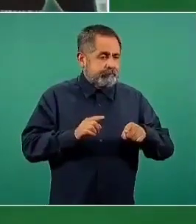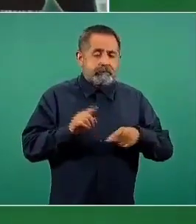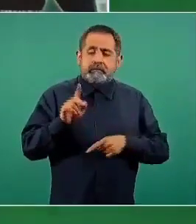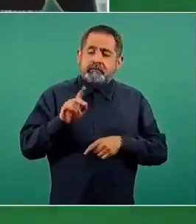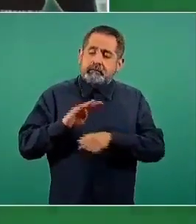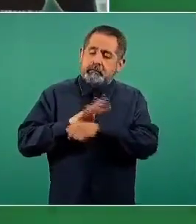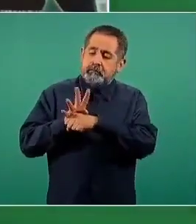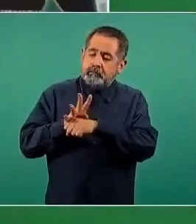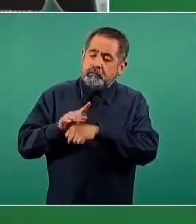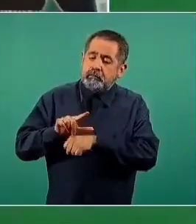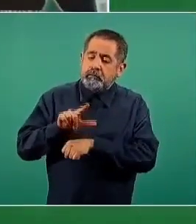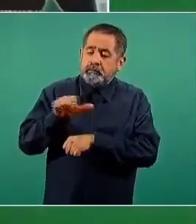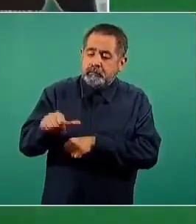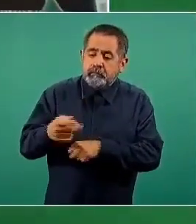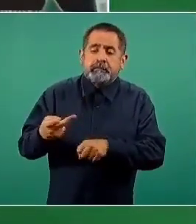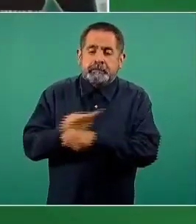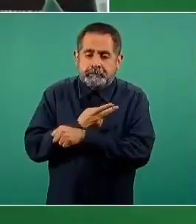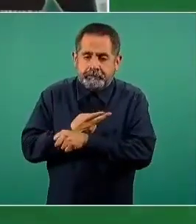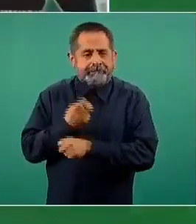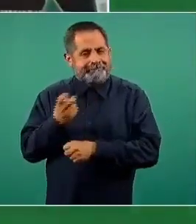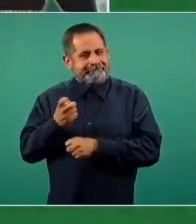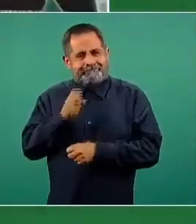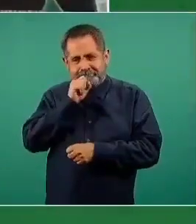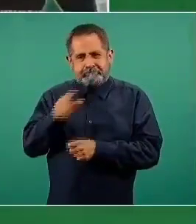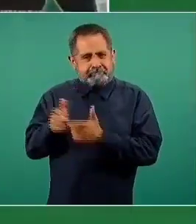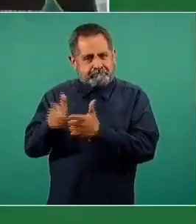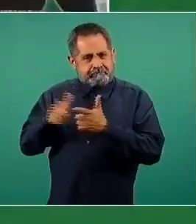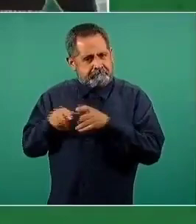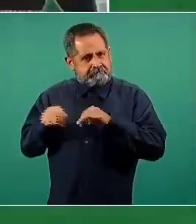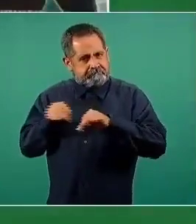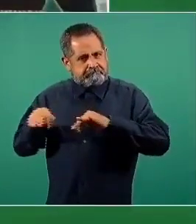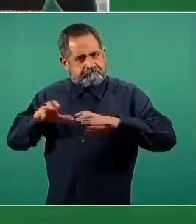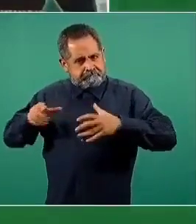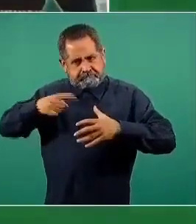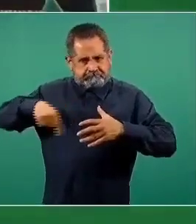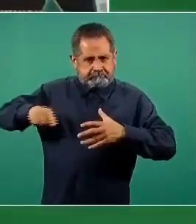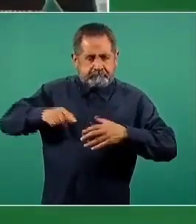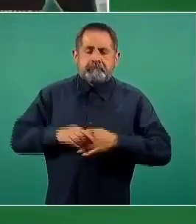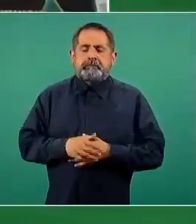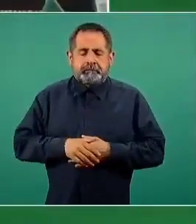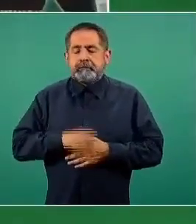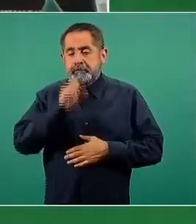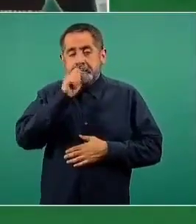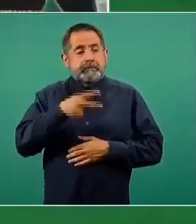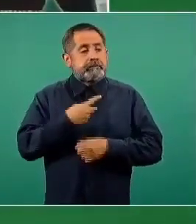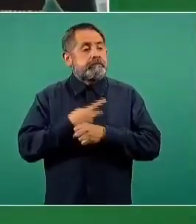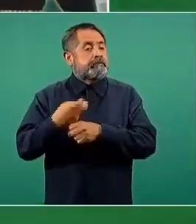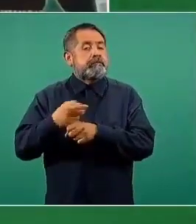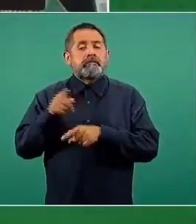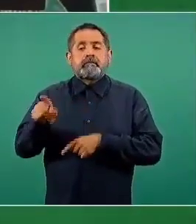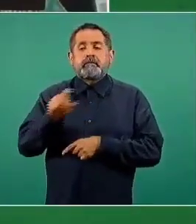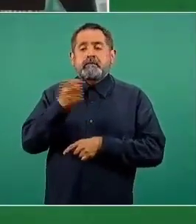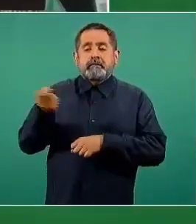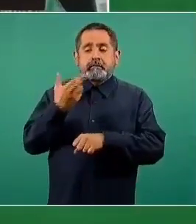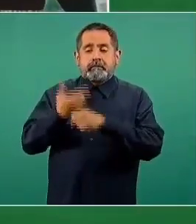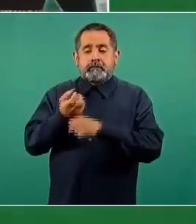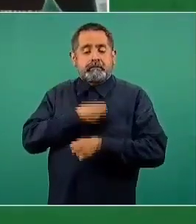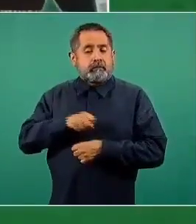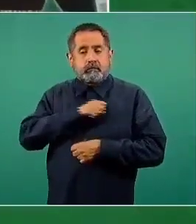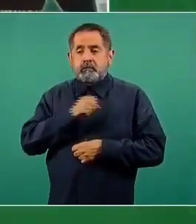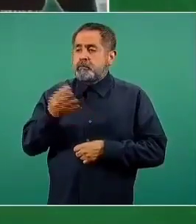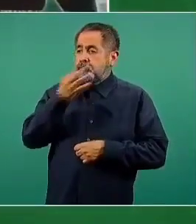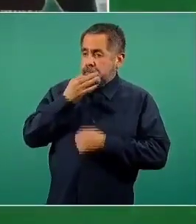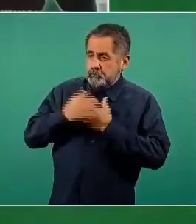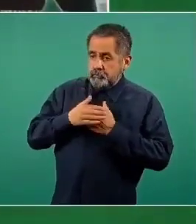post-COVID. Y finalmente hablaremos de la invitación que nos hizo la Secretaría de Salud para convertir a